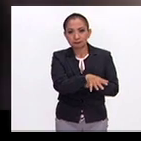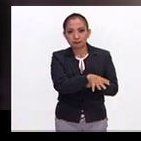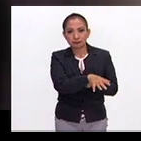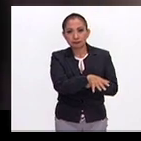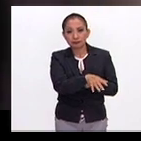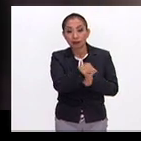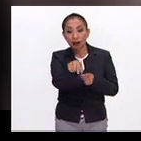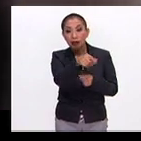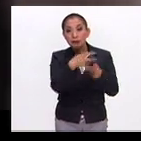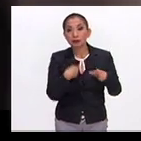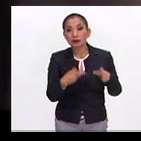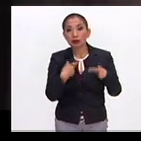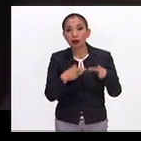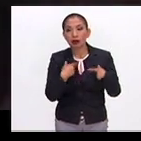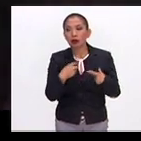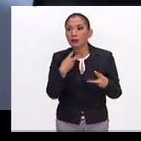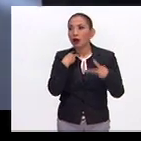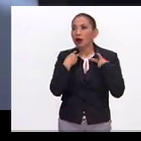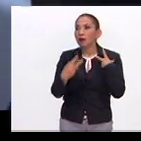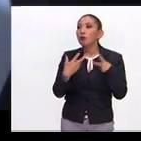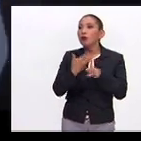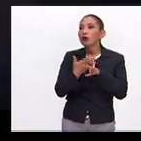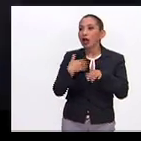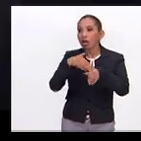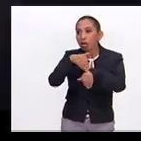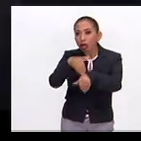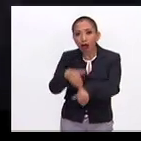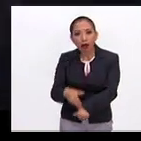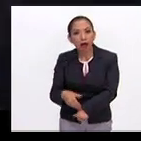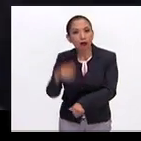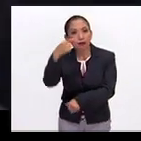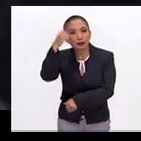que ponen a las personas en una posición muy vulnerable.